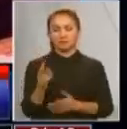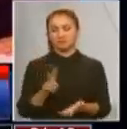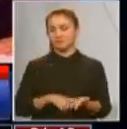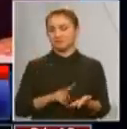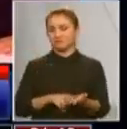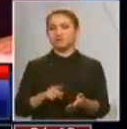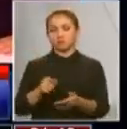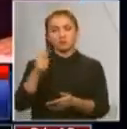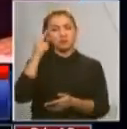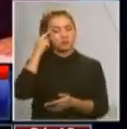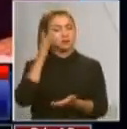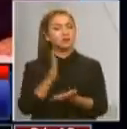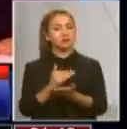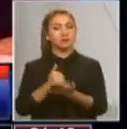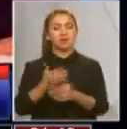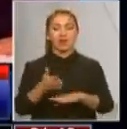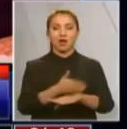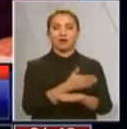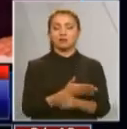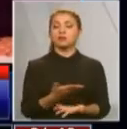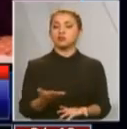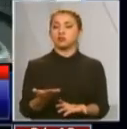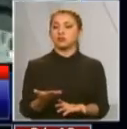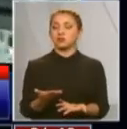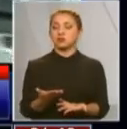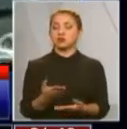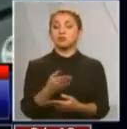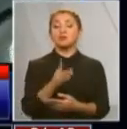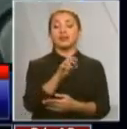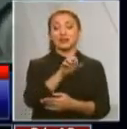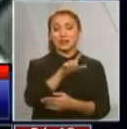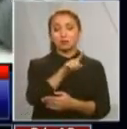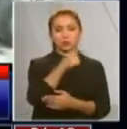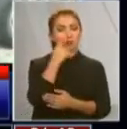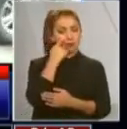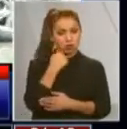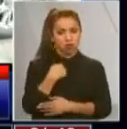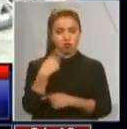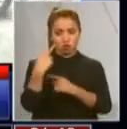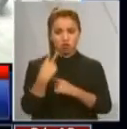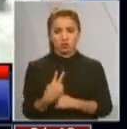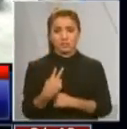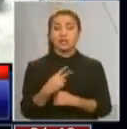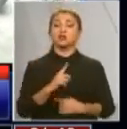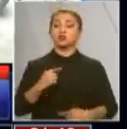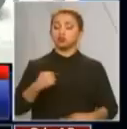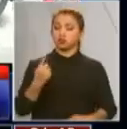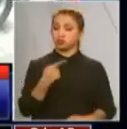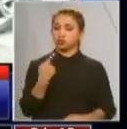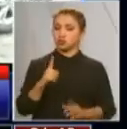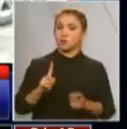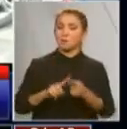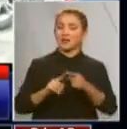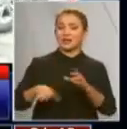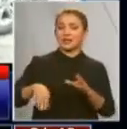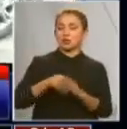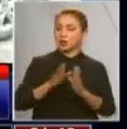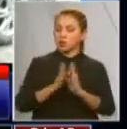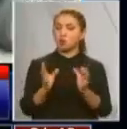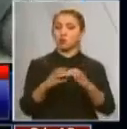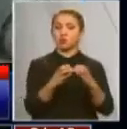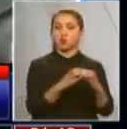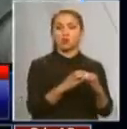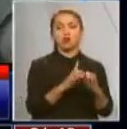absolutamente consensuado. Por lo tanto, Daniel, usted algo me conoce, nosotros no pertenezco a ninguna patota,